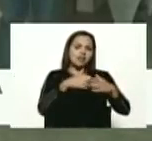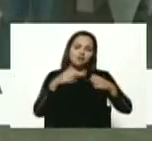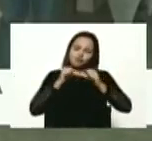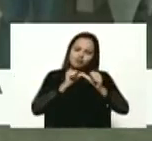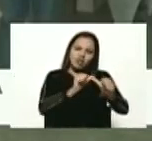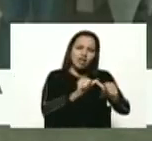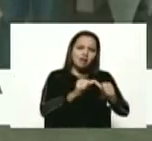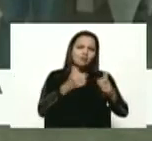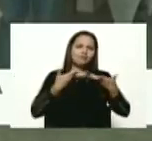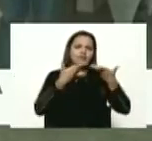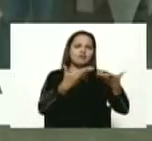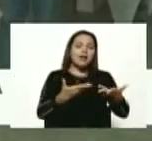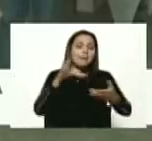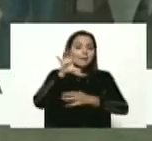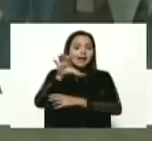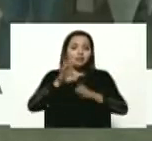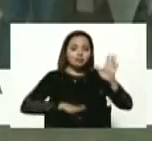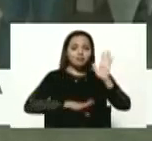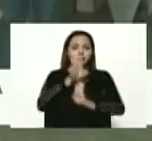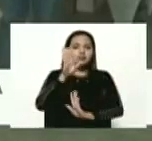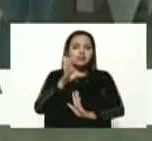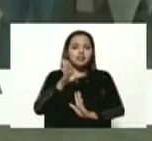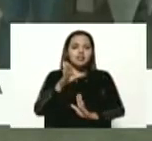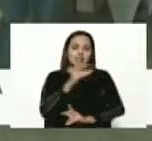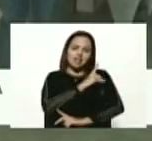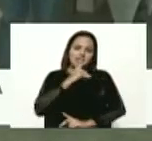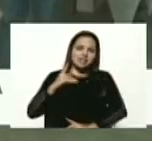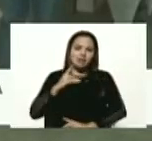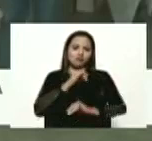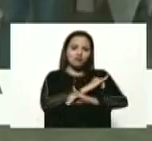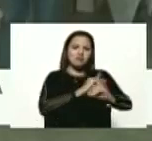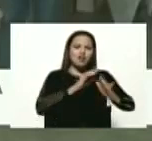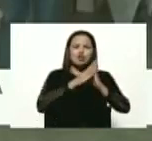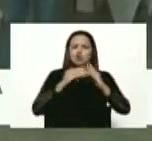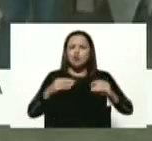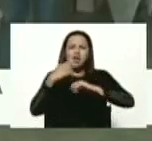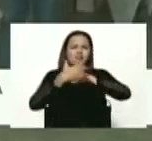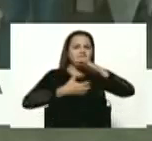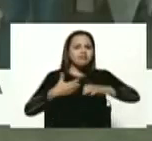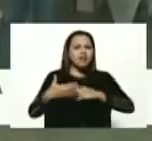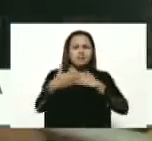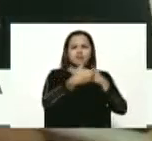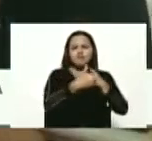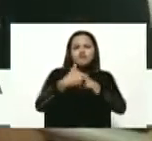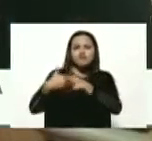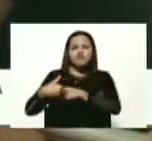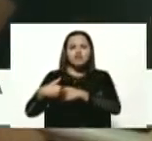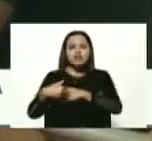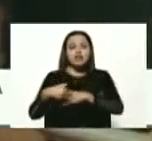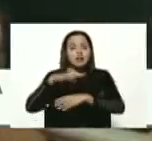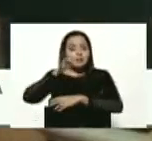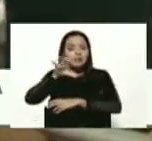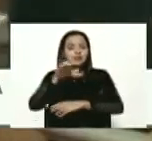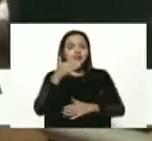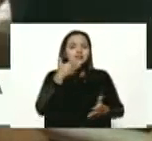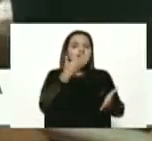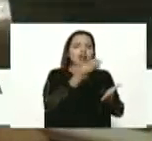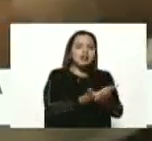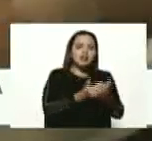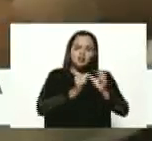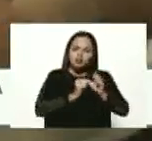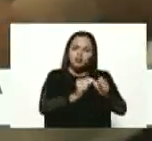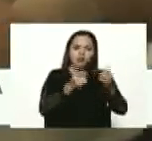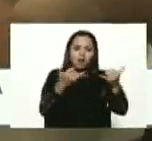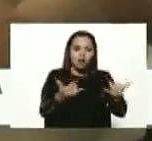que este país crezca y deseamos que pronto culminen todas esas adversidades que hoy tenemos en nuestro país. Gracias.